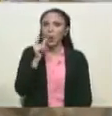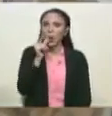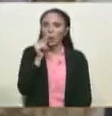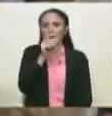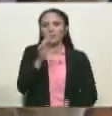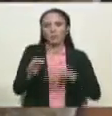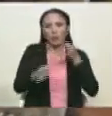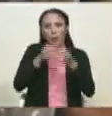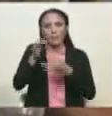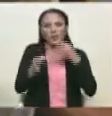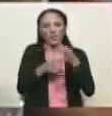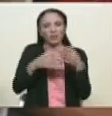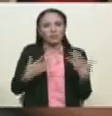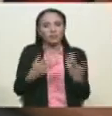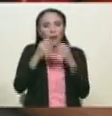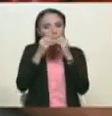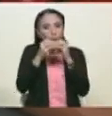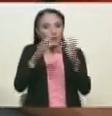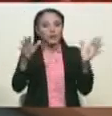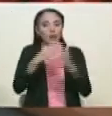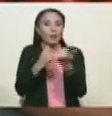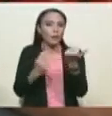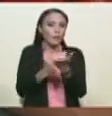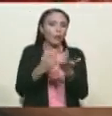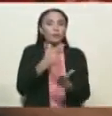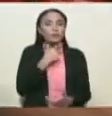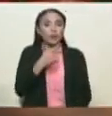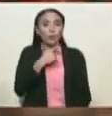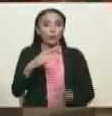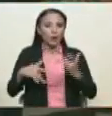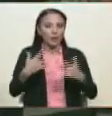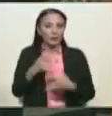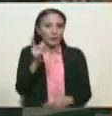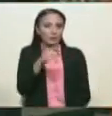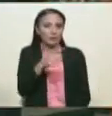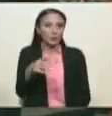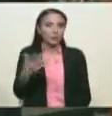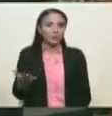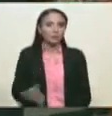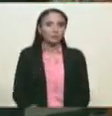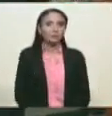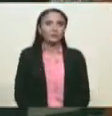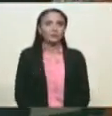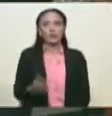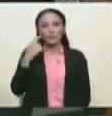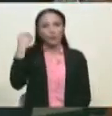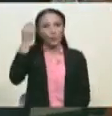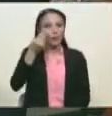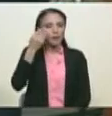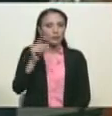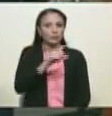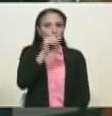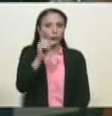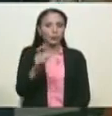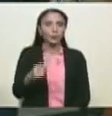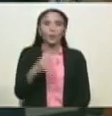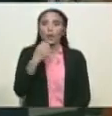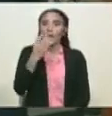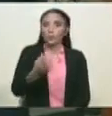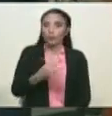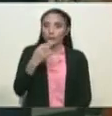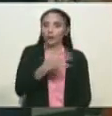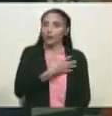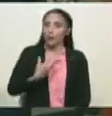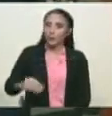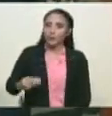para que nos dé su mensaje en este momento. Muy buenas tardes, presidente. Queremos saludarlo y darle